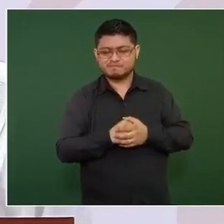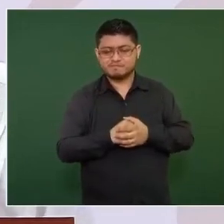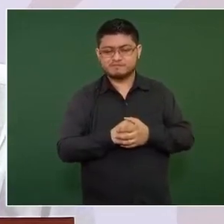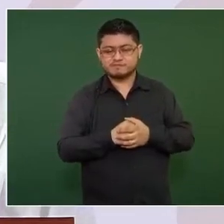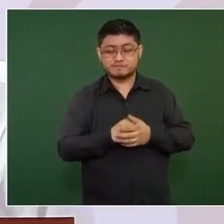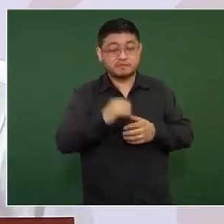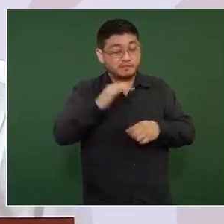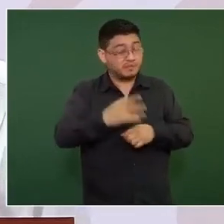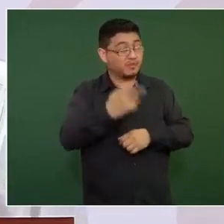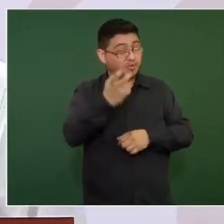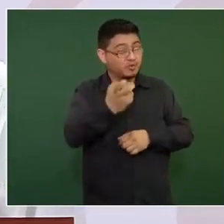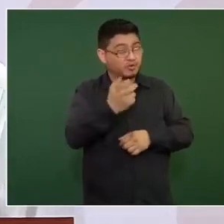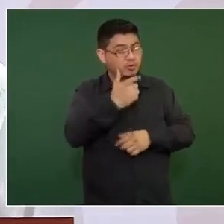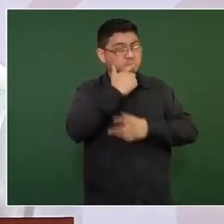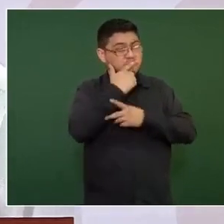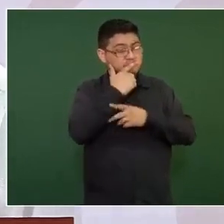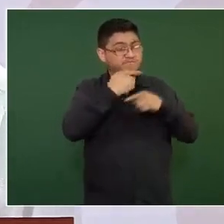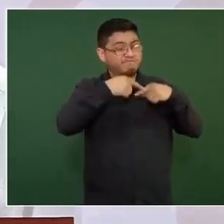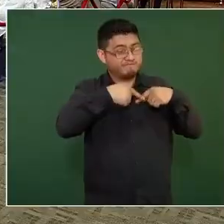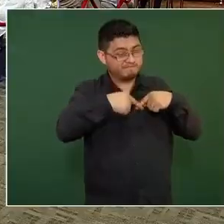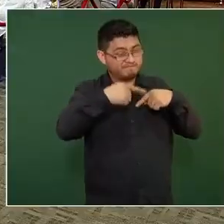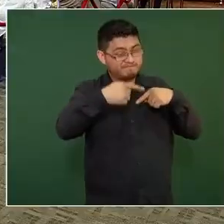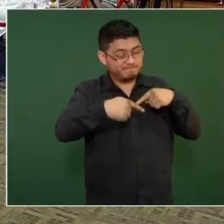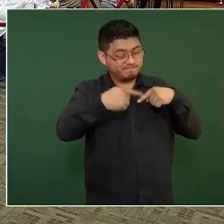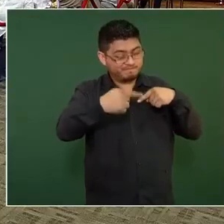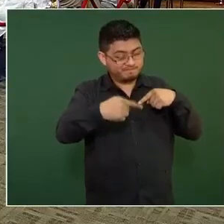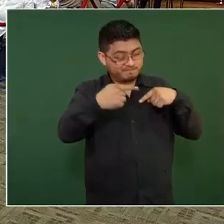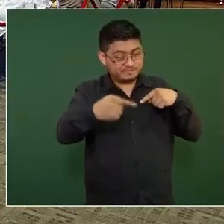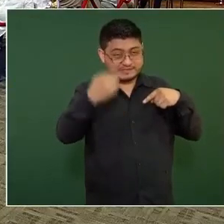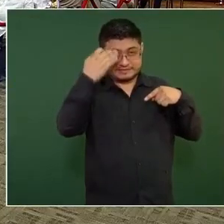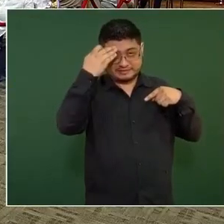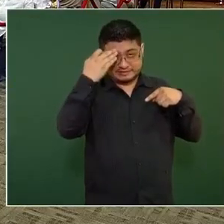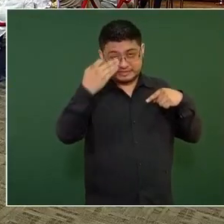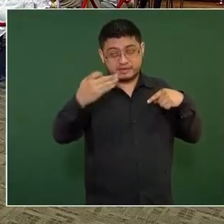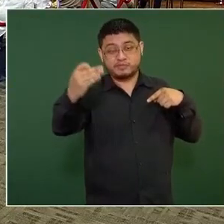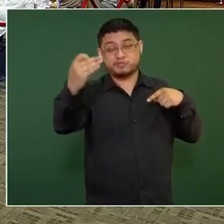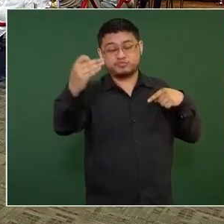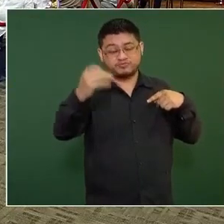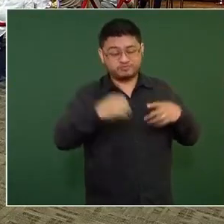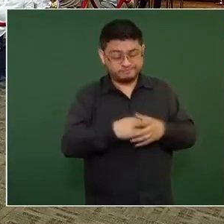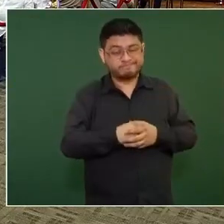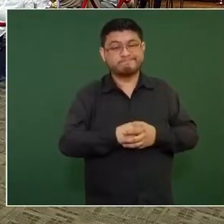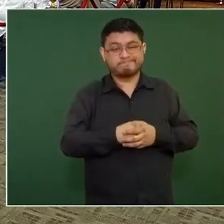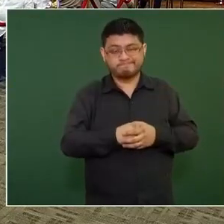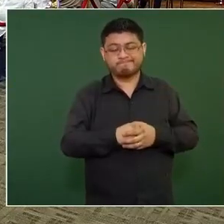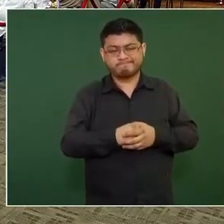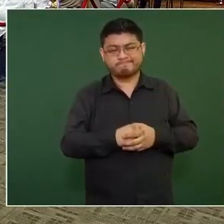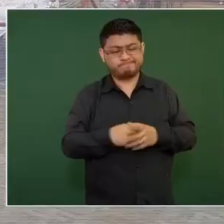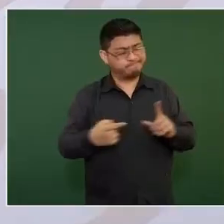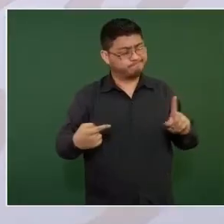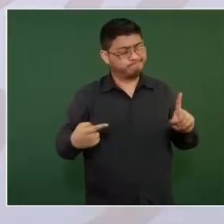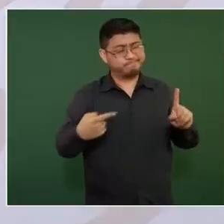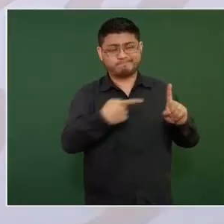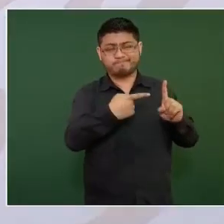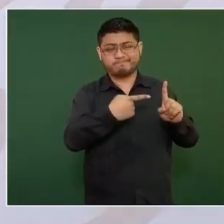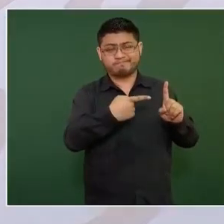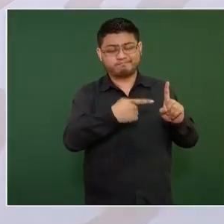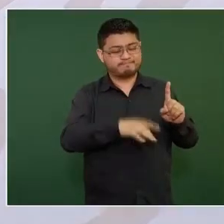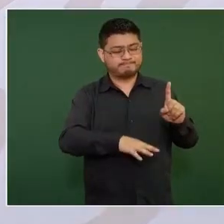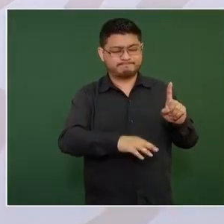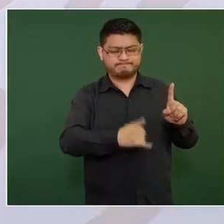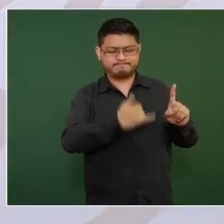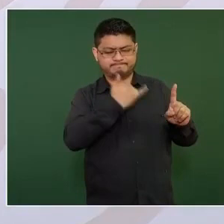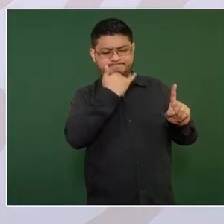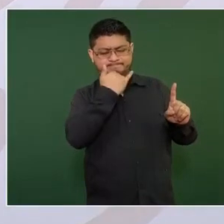Y por eso se alargó la consumación de la independencia. A él sí no le perdonaron